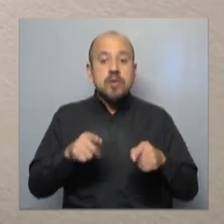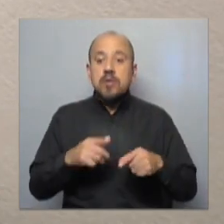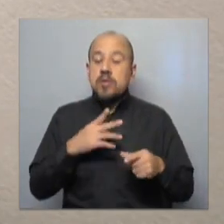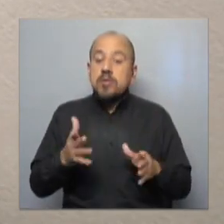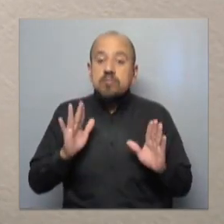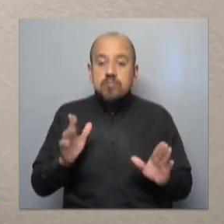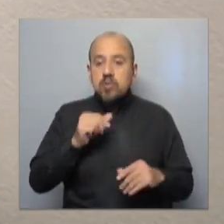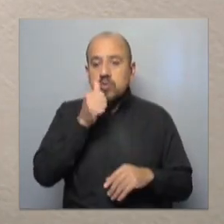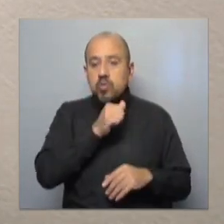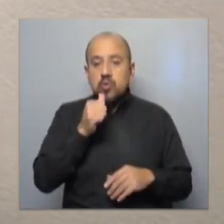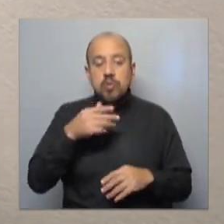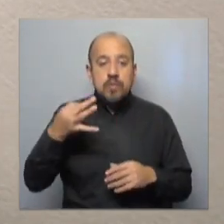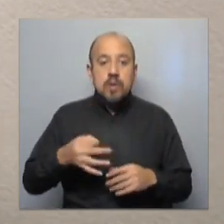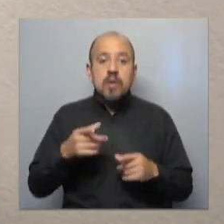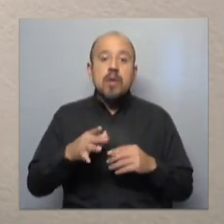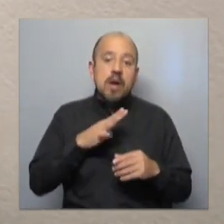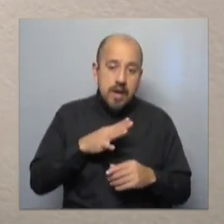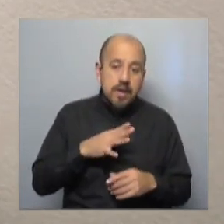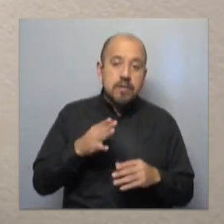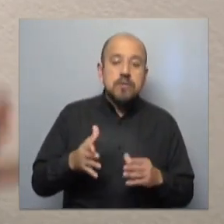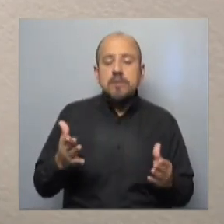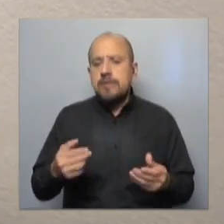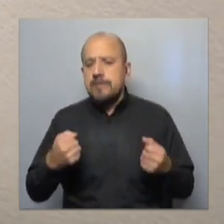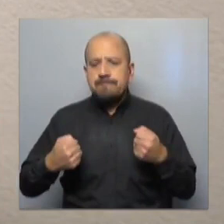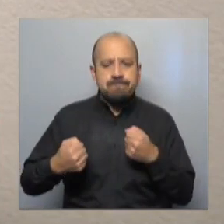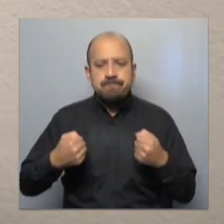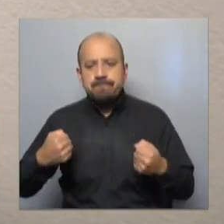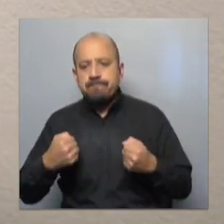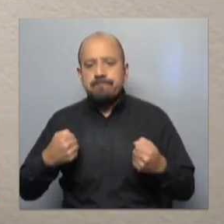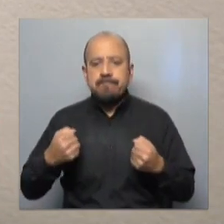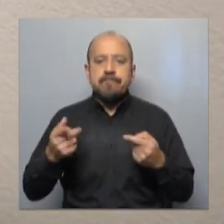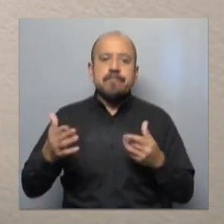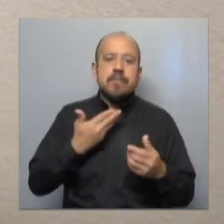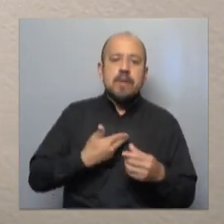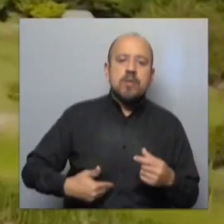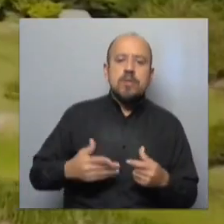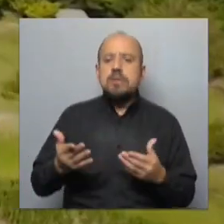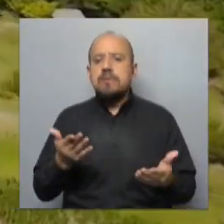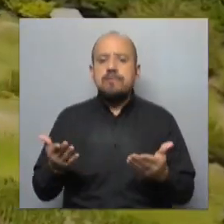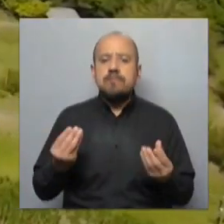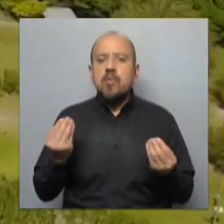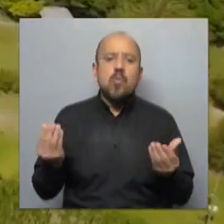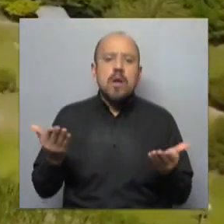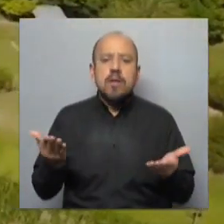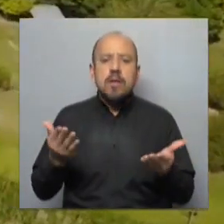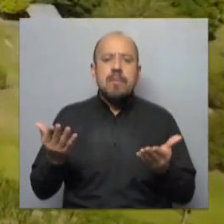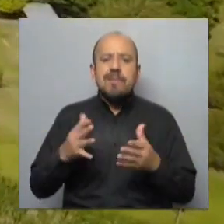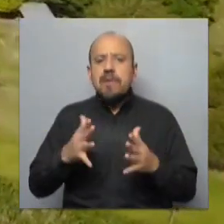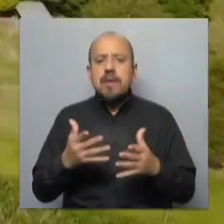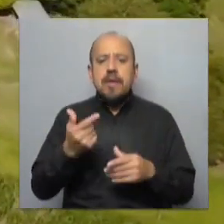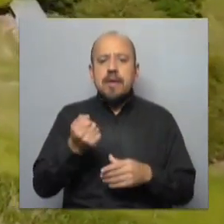una alternativa real ha habido una disputa fuerte con el gobierno en términos de cuál es el sentido de la agroecología